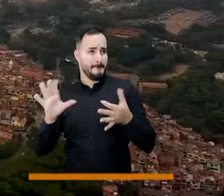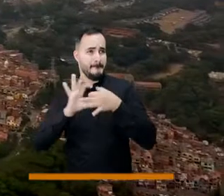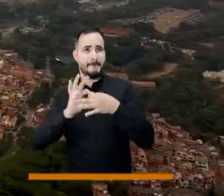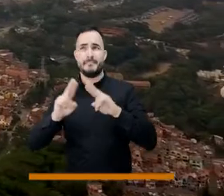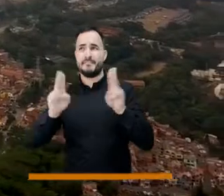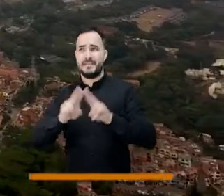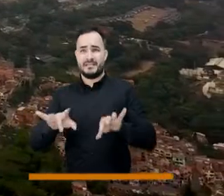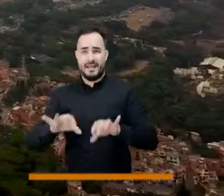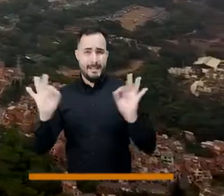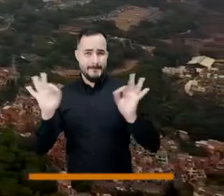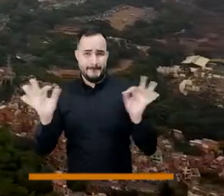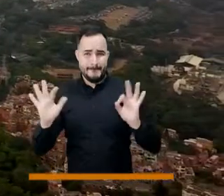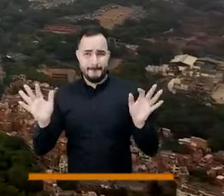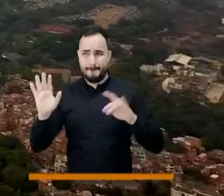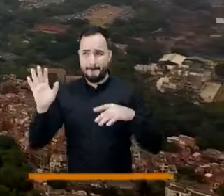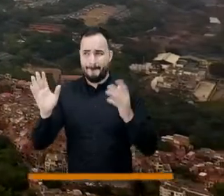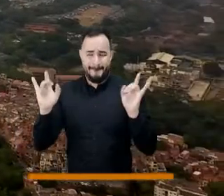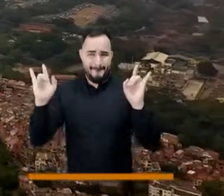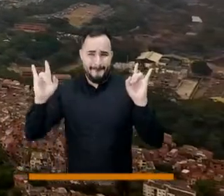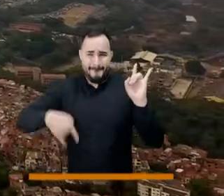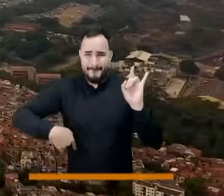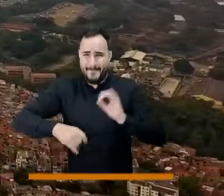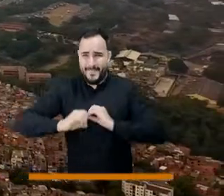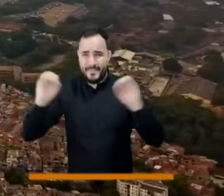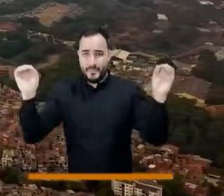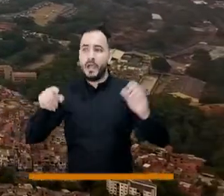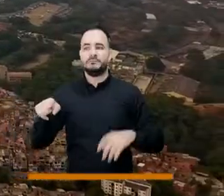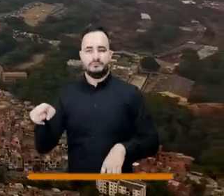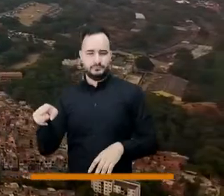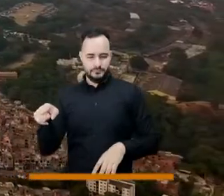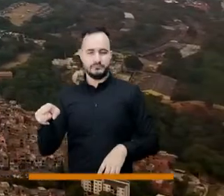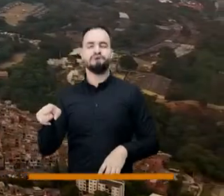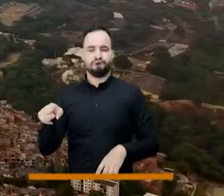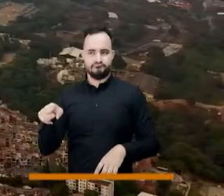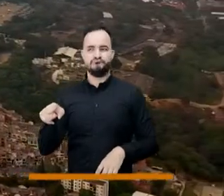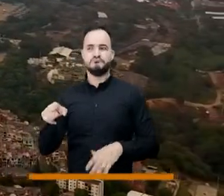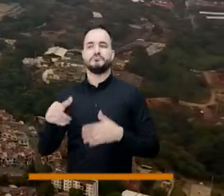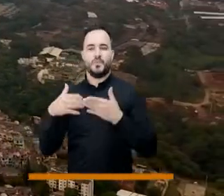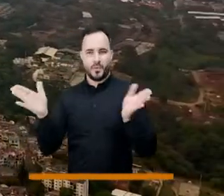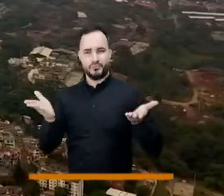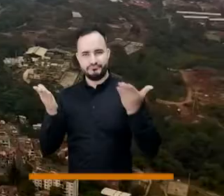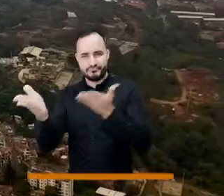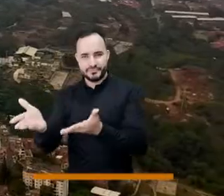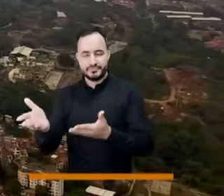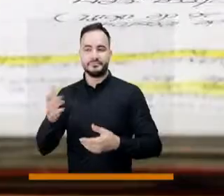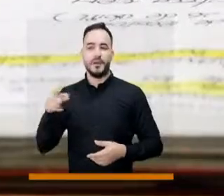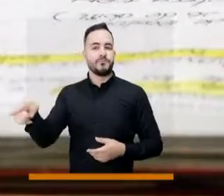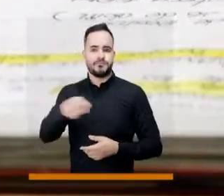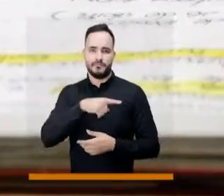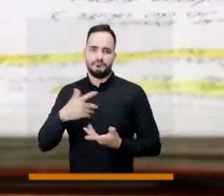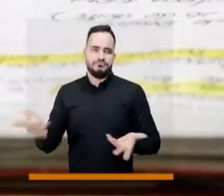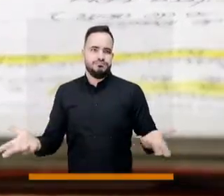dificultad para acceder al uso de las nuevas tecnologías y al internet específicamente. Y eso tiene que